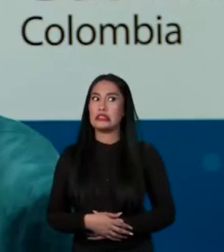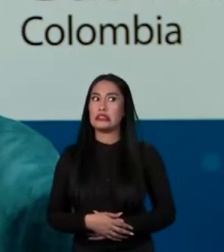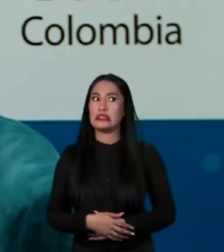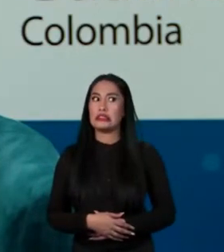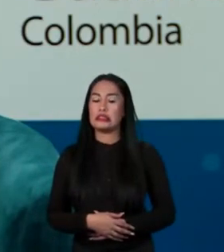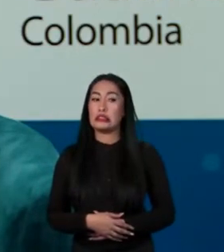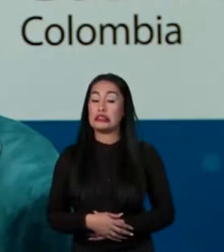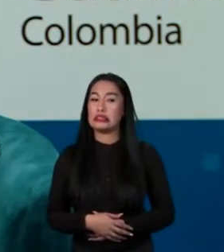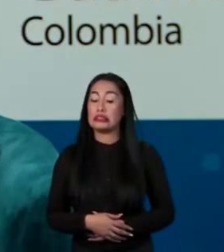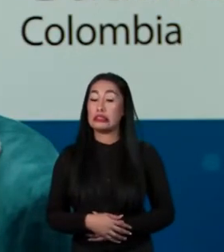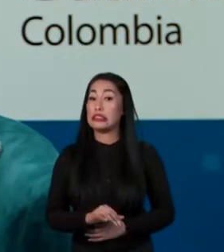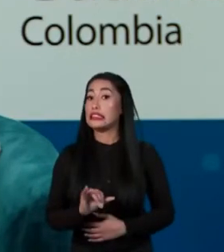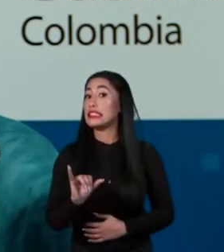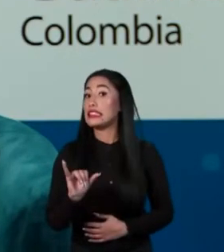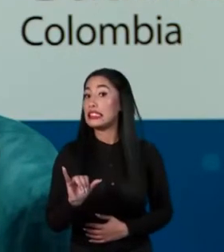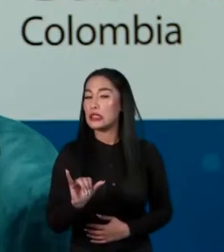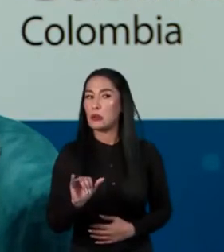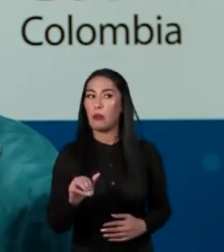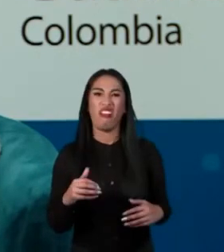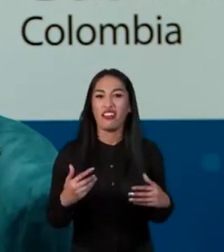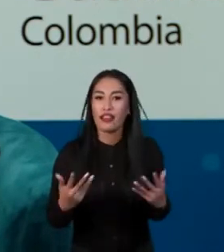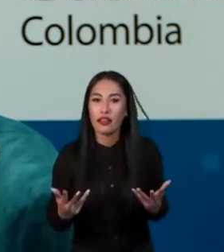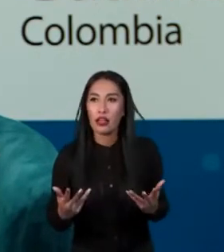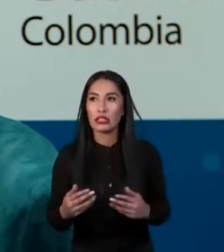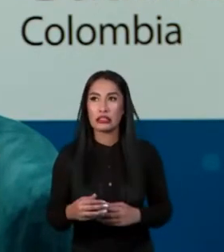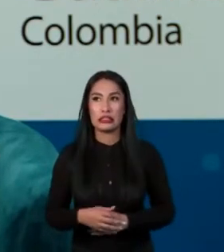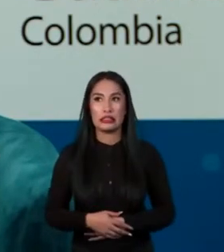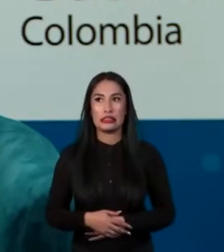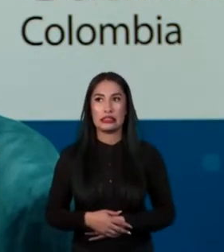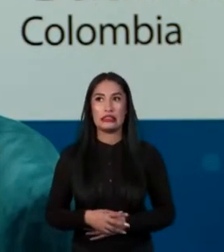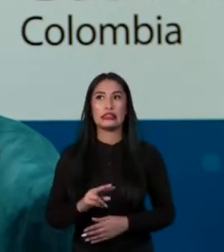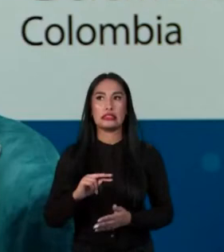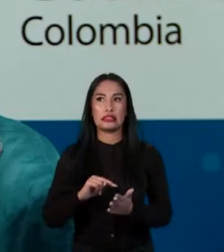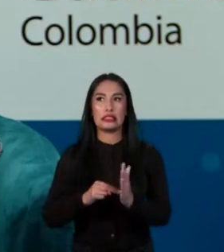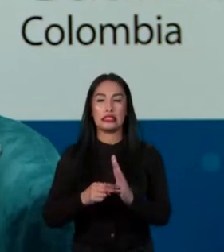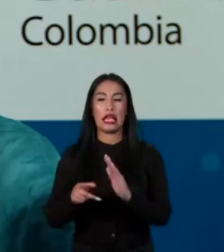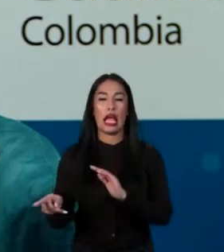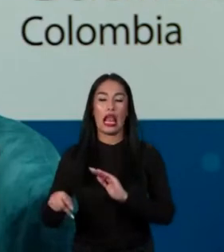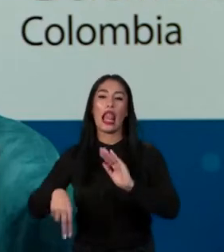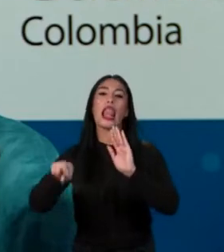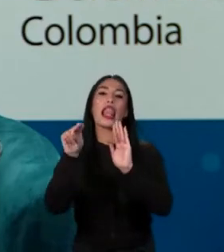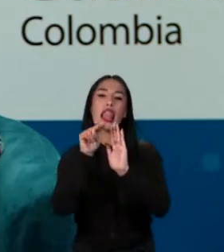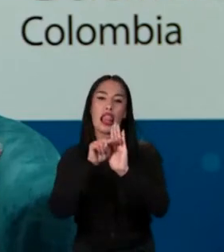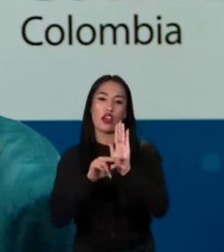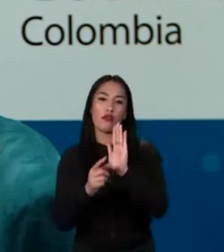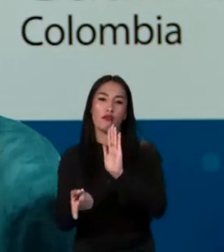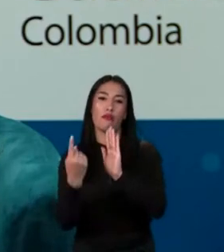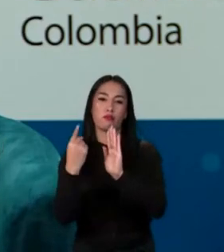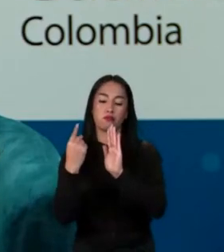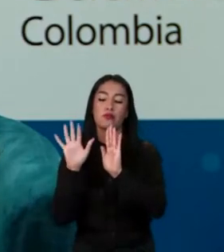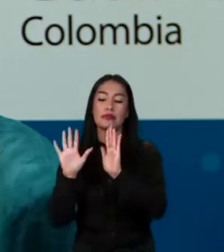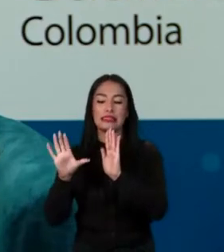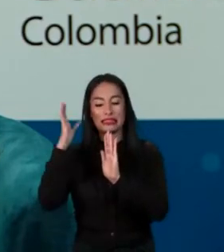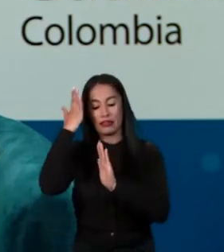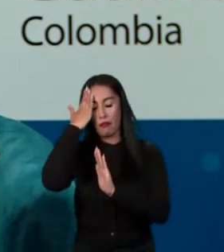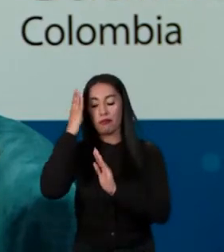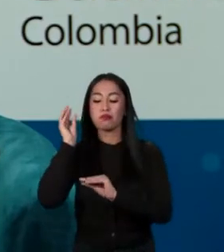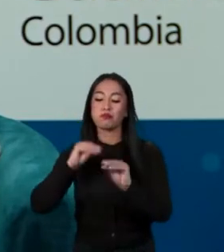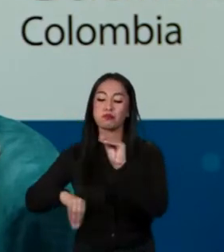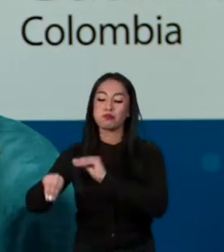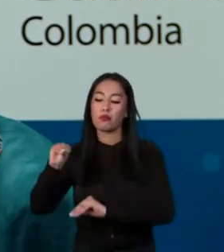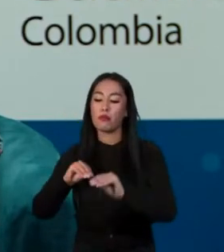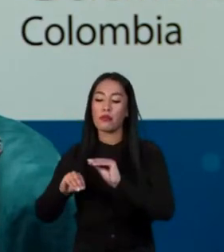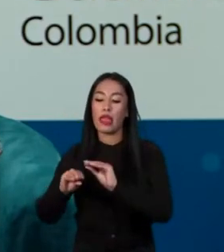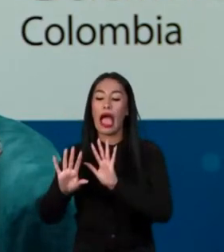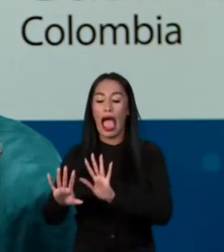que la política se hace cuando ya sabemos que hay que hacer y no hacerlo primero para ponerle para